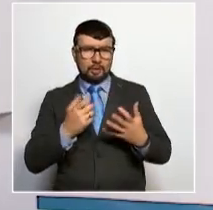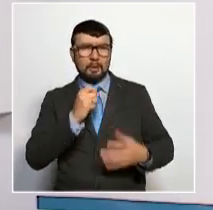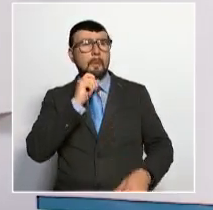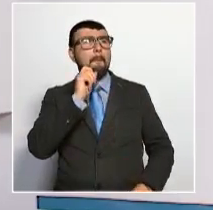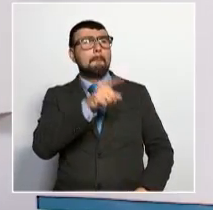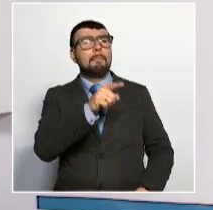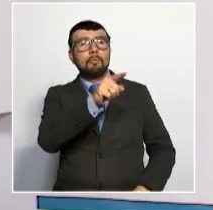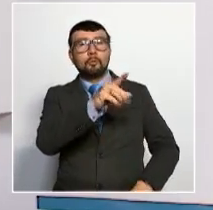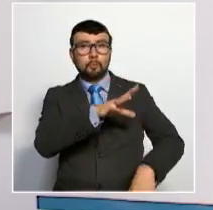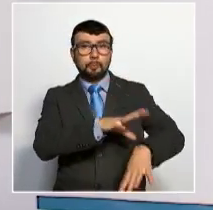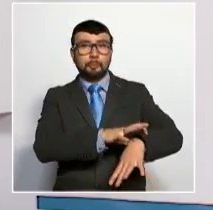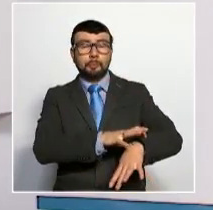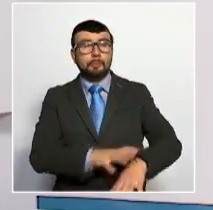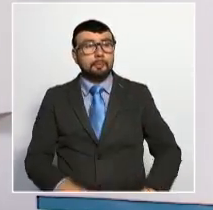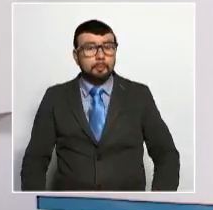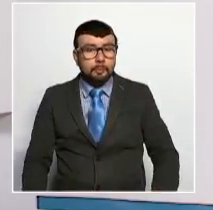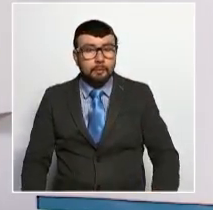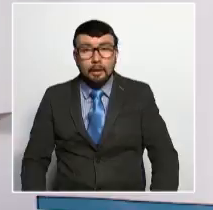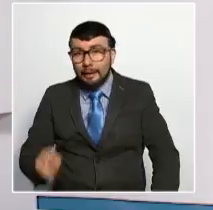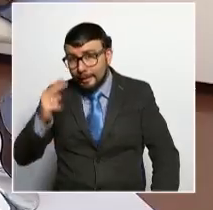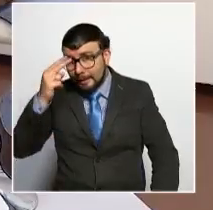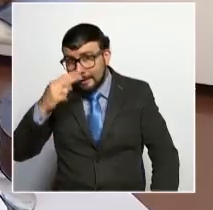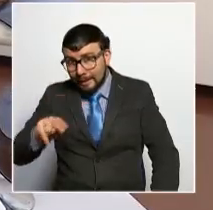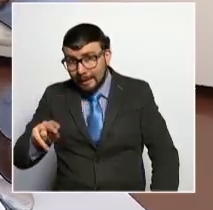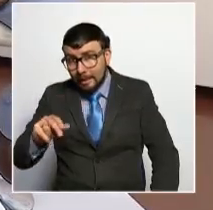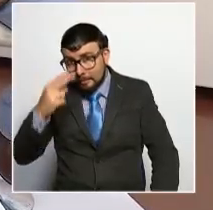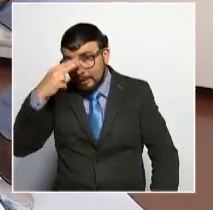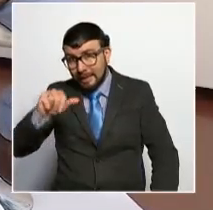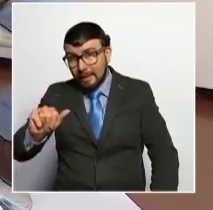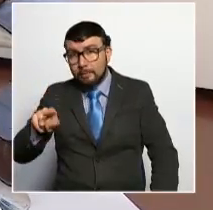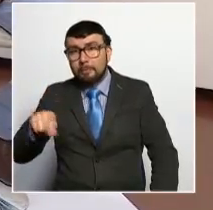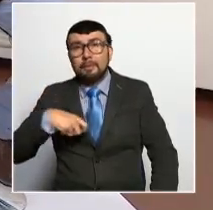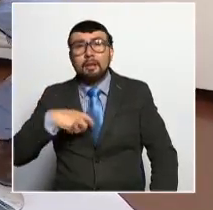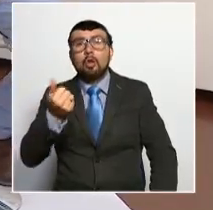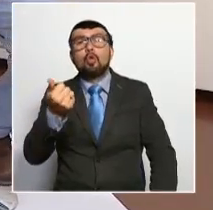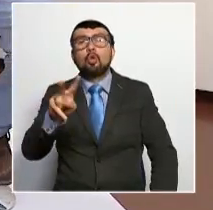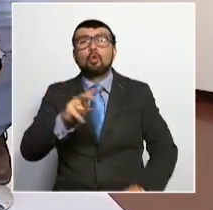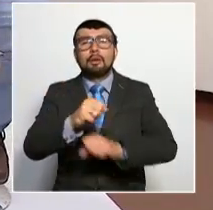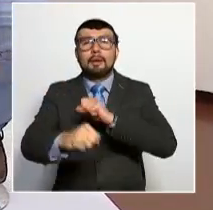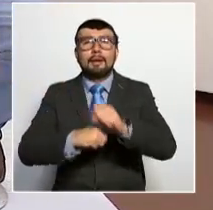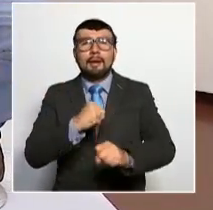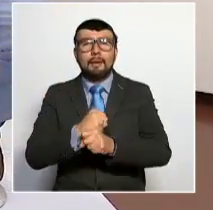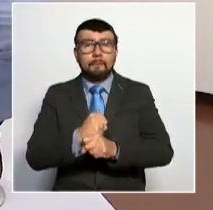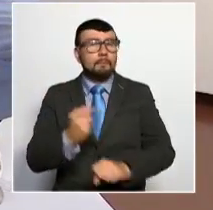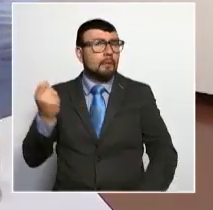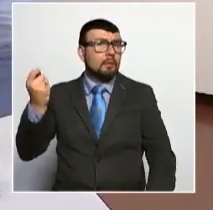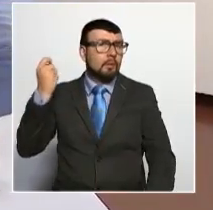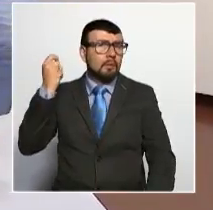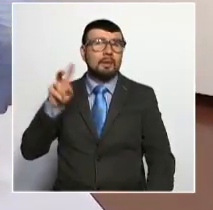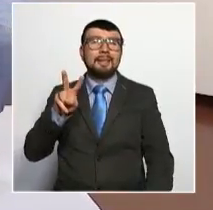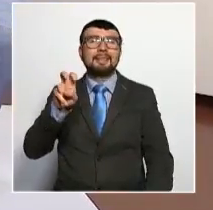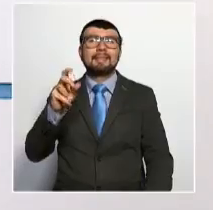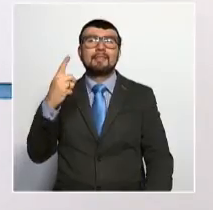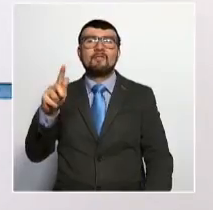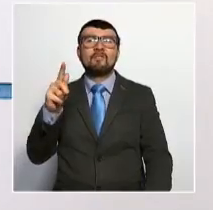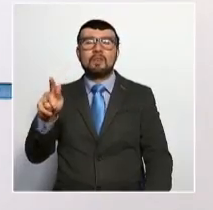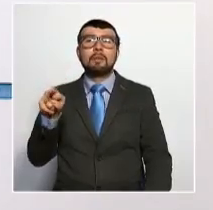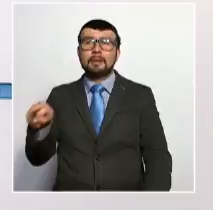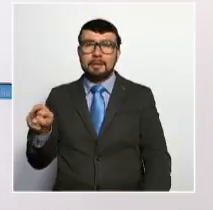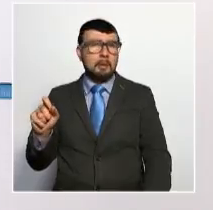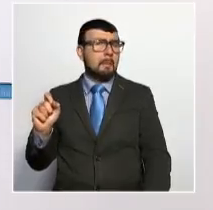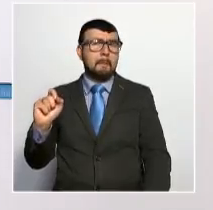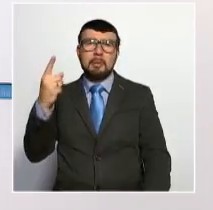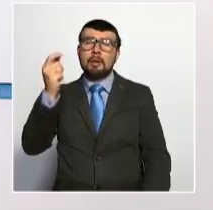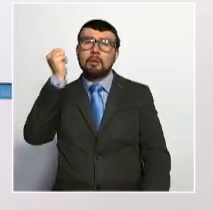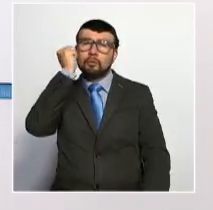Sí. Mi hija tiene 12 años. A ella le llegó el periodo el 7 de febrero,